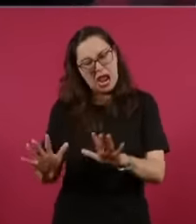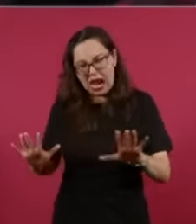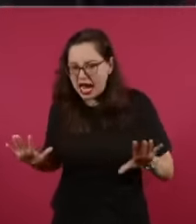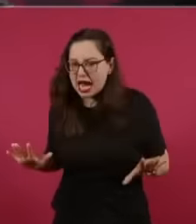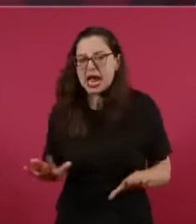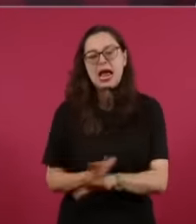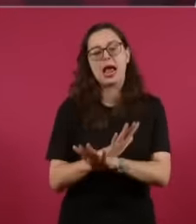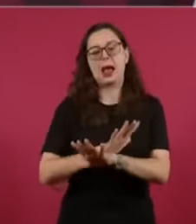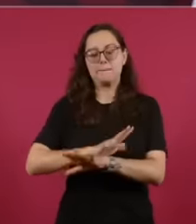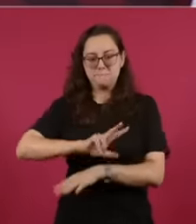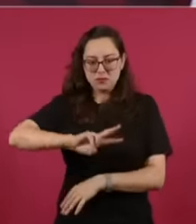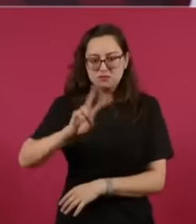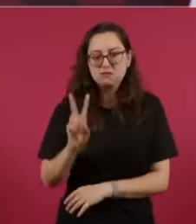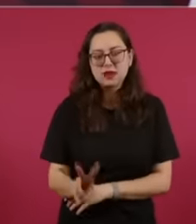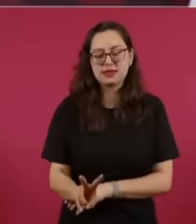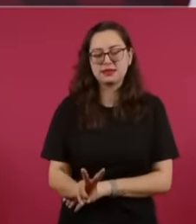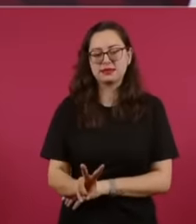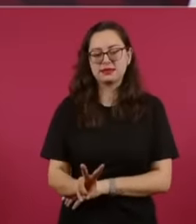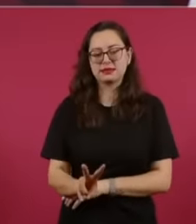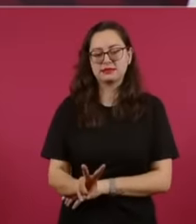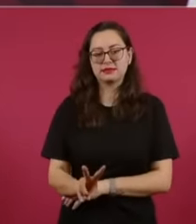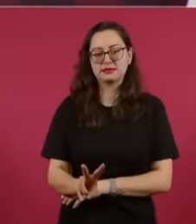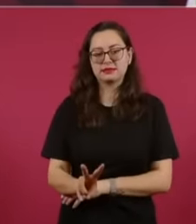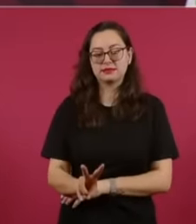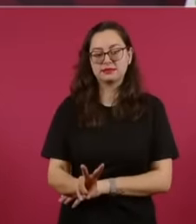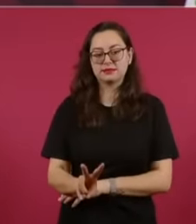igual que las otras tres,